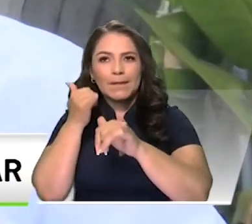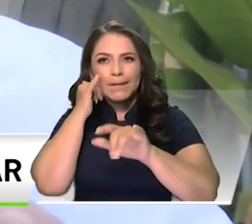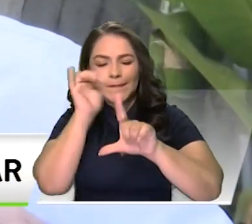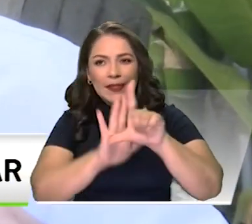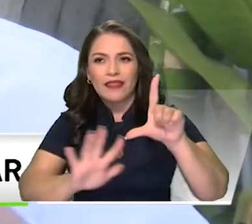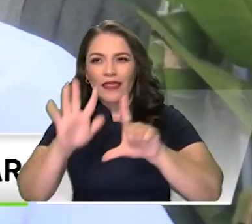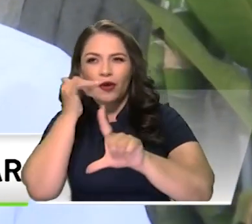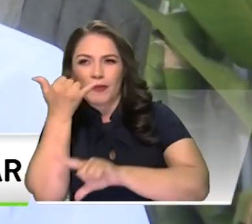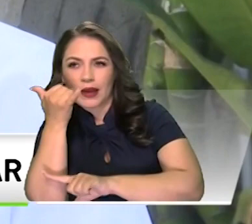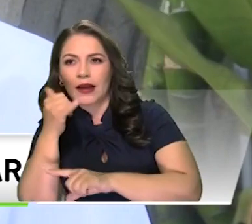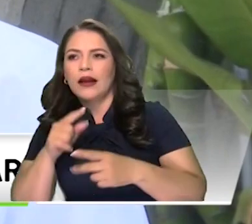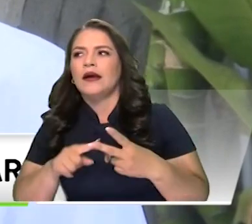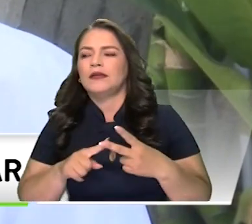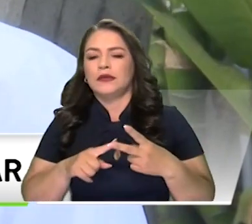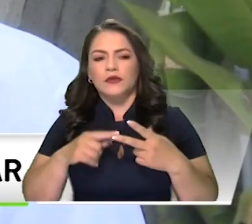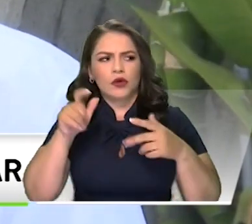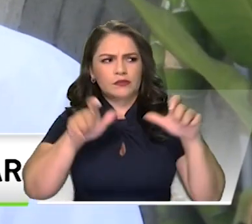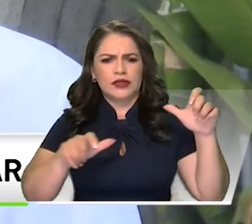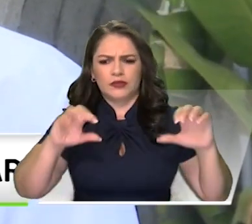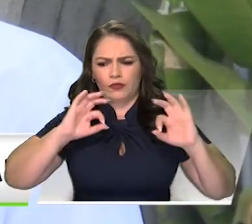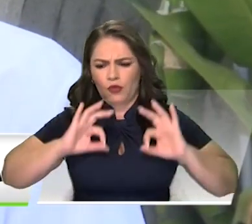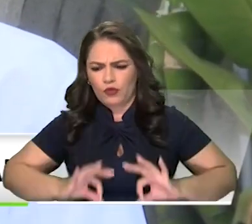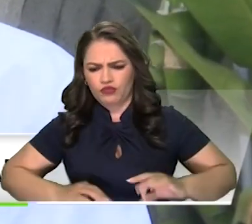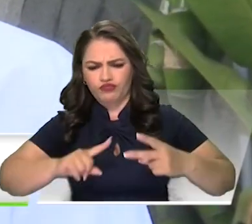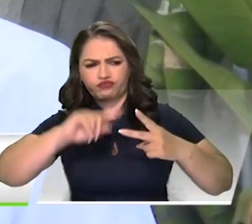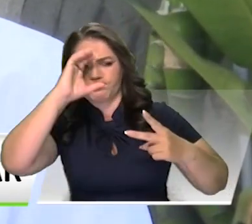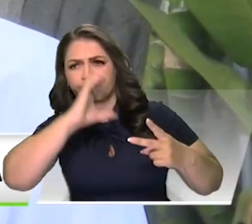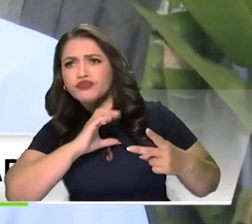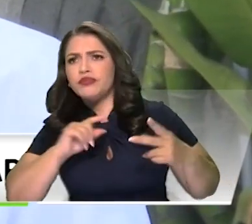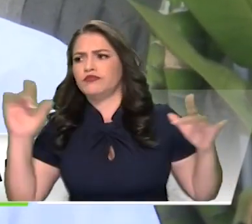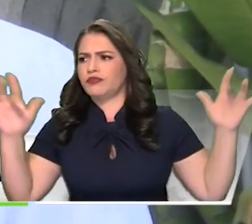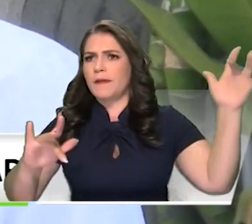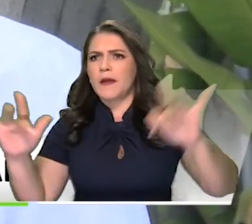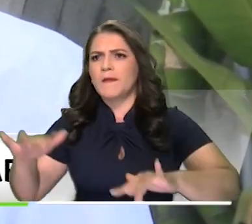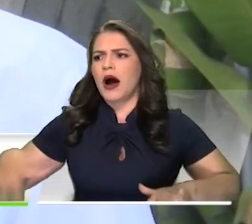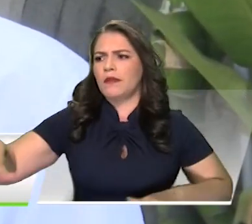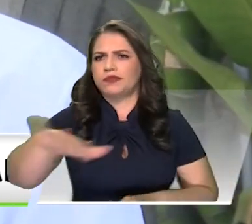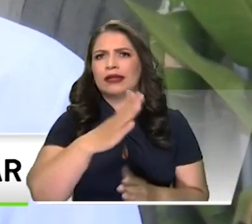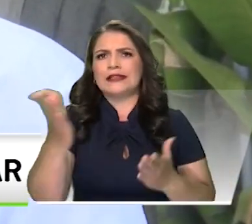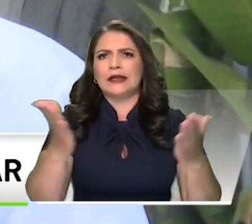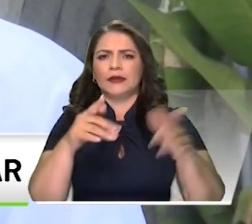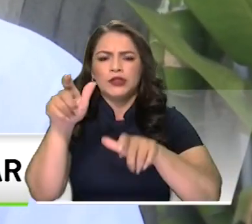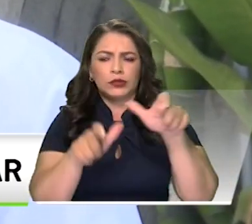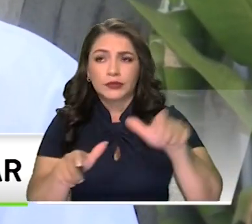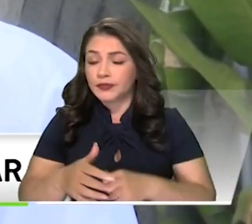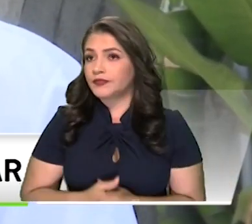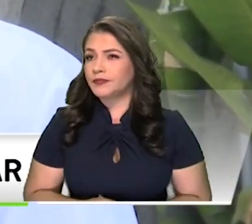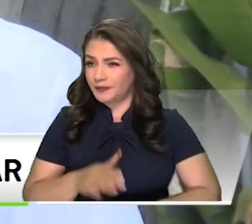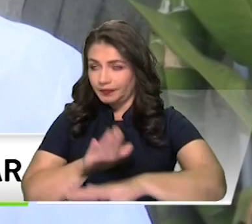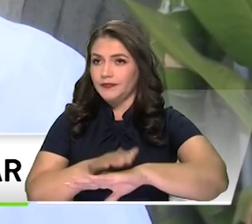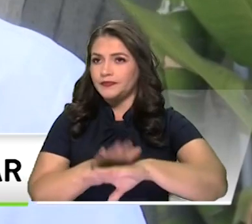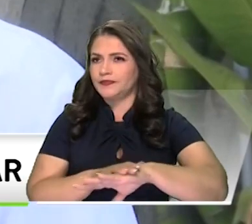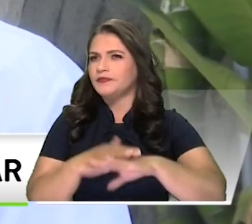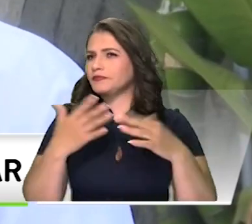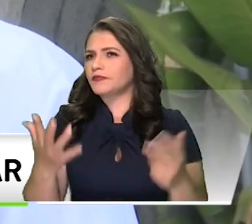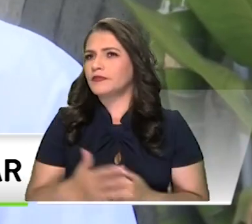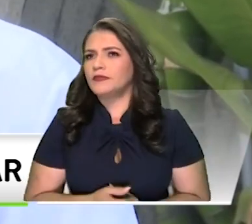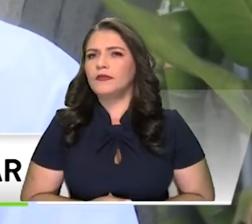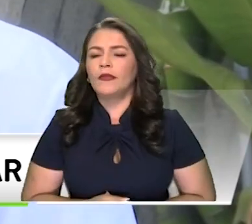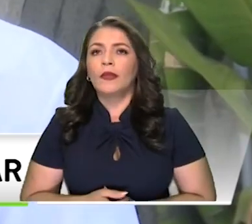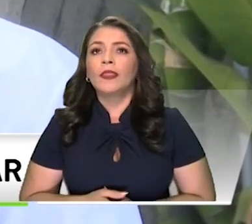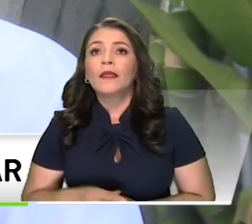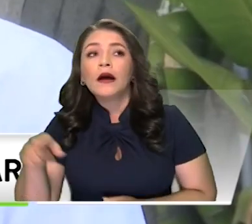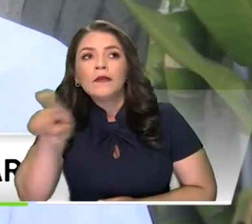humanos de toda la institucionalidad de defensa y seguridad al servicio los ciudadanos hacemos un llamado también para que todos los que tengan